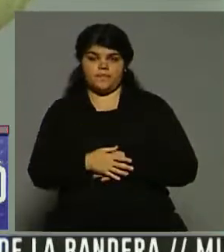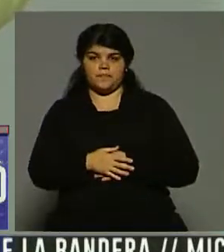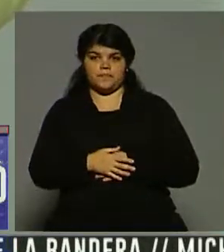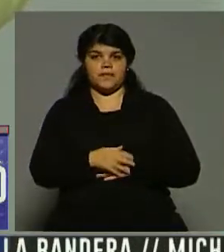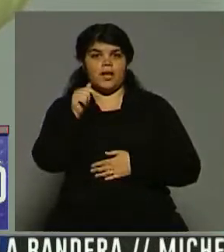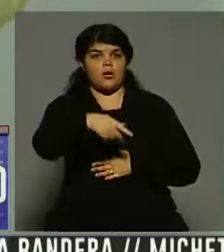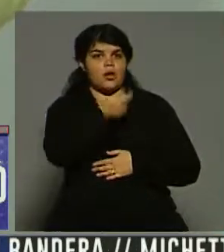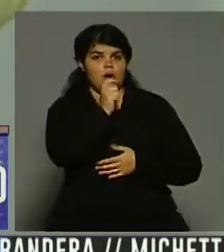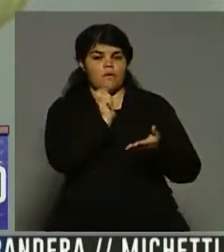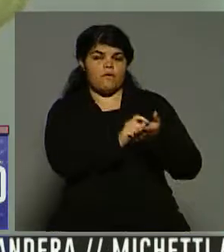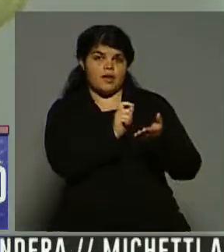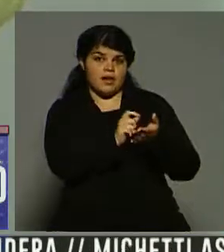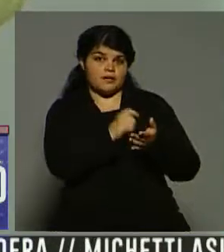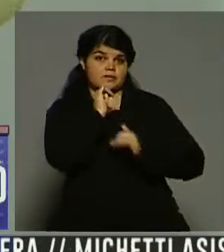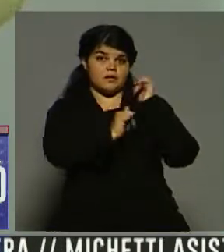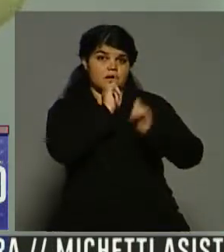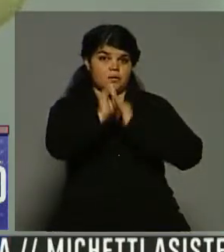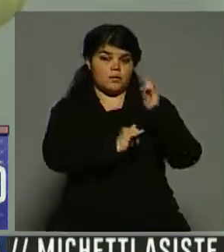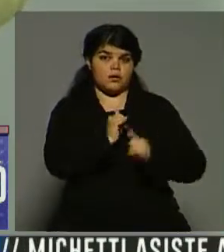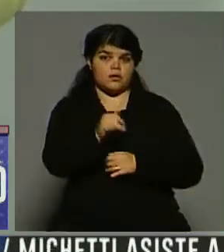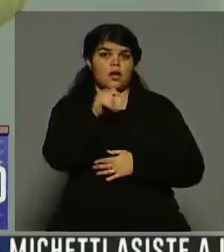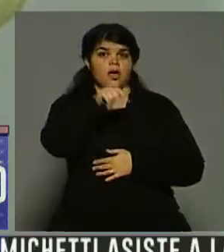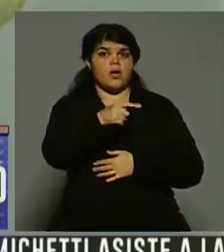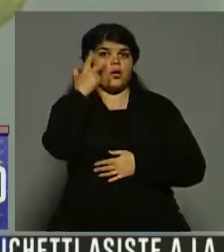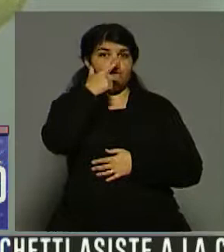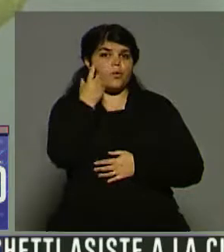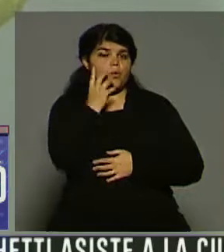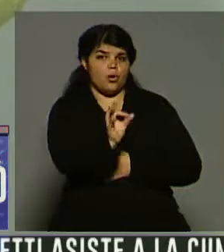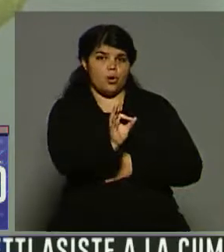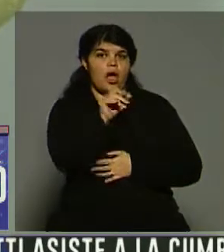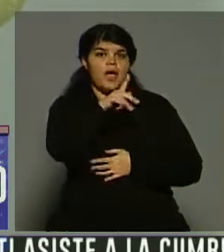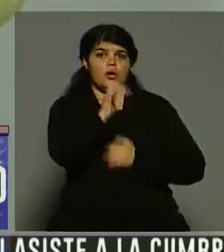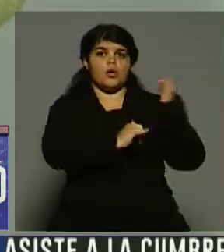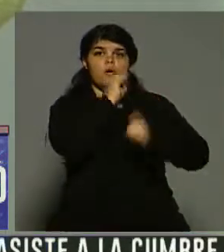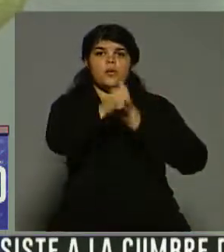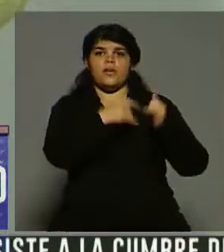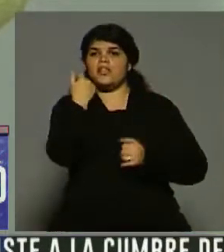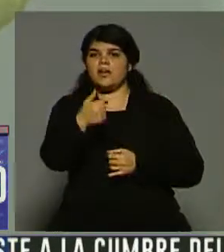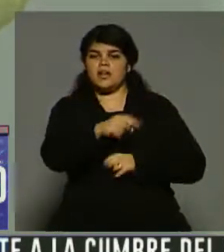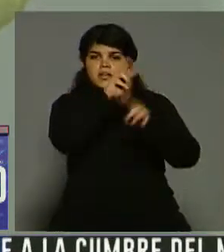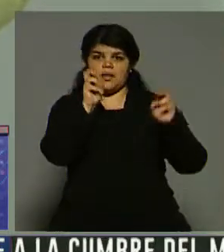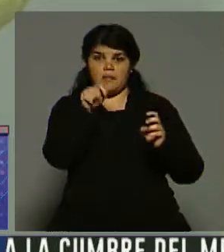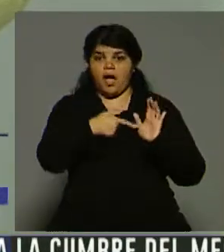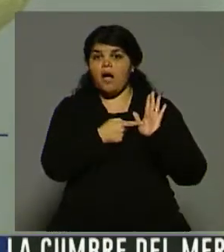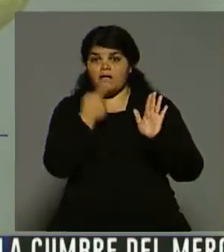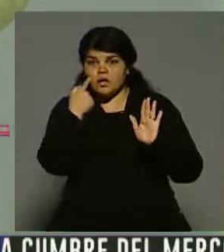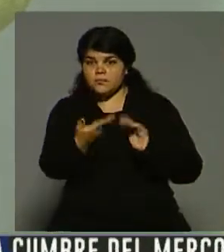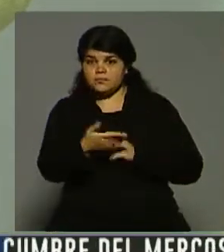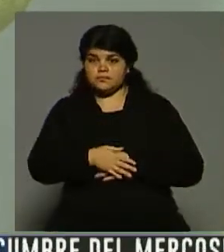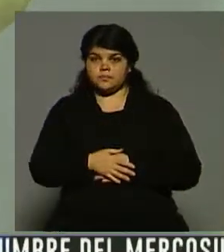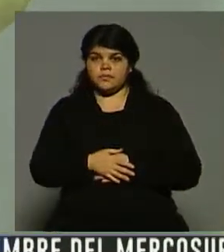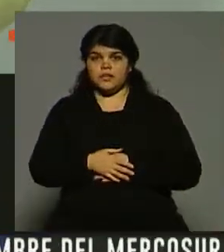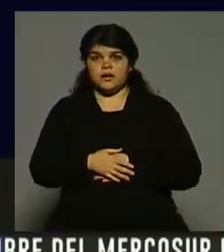compartir conferencia, una parte de la conferencia que dio Hugo Moyano, que decía en cuanto a esta medida lo siguiente.